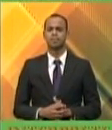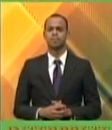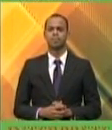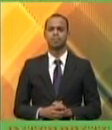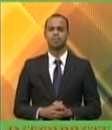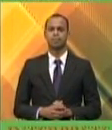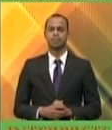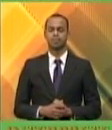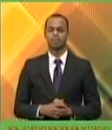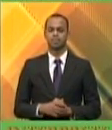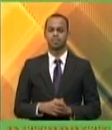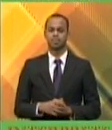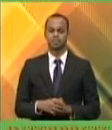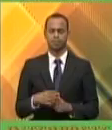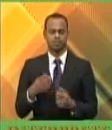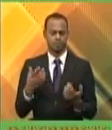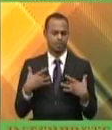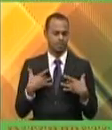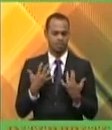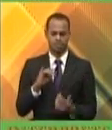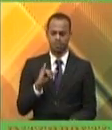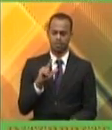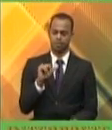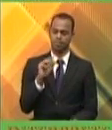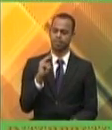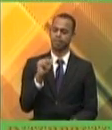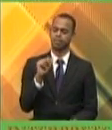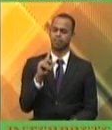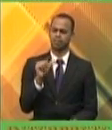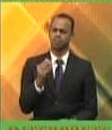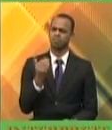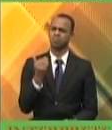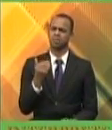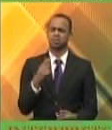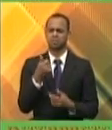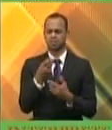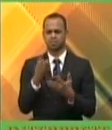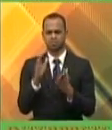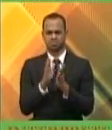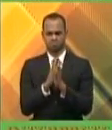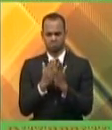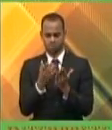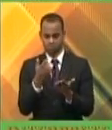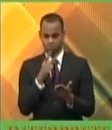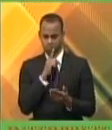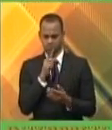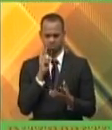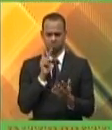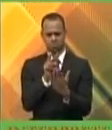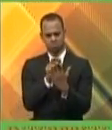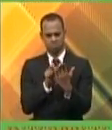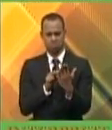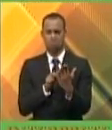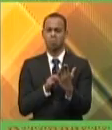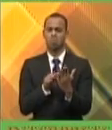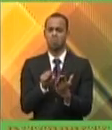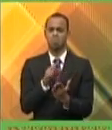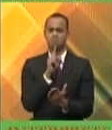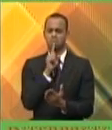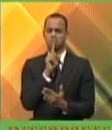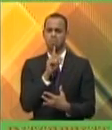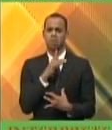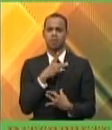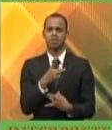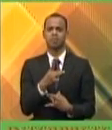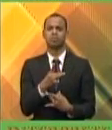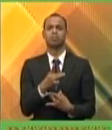iluminadas ha venido hablando a nosotros de algunas publicaciones interesantes que yo he visto hay por cierto y